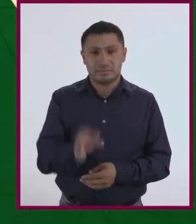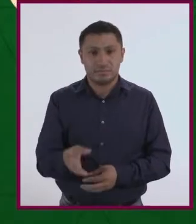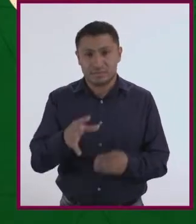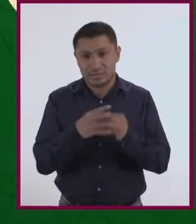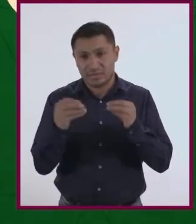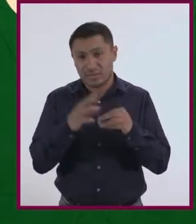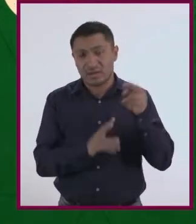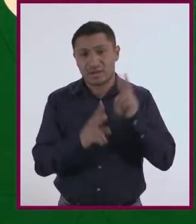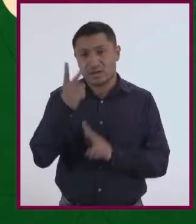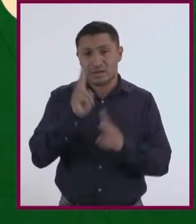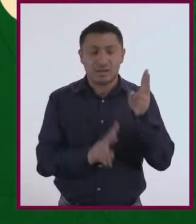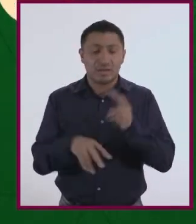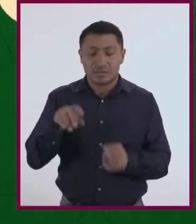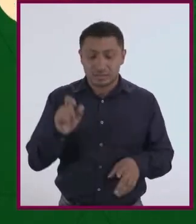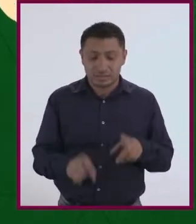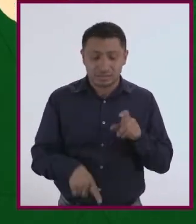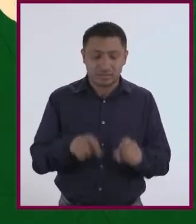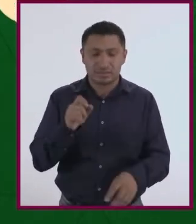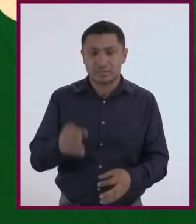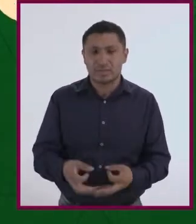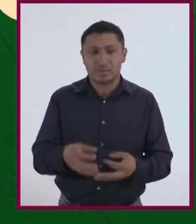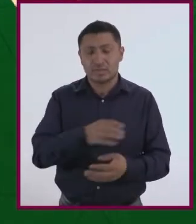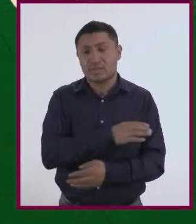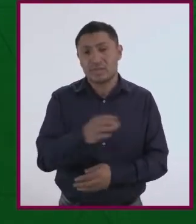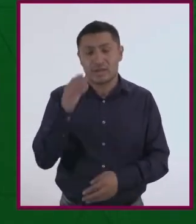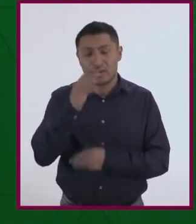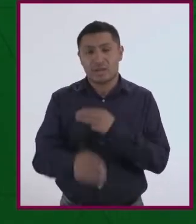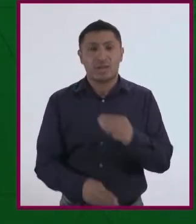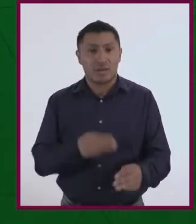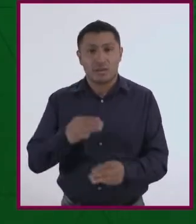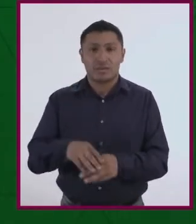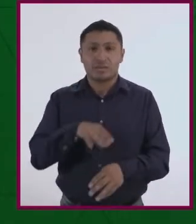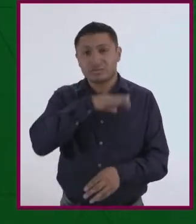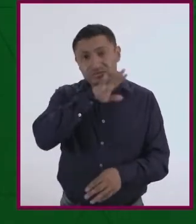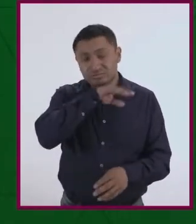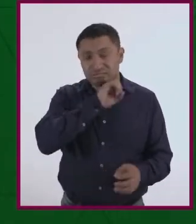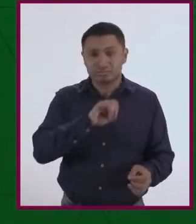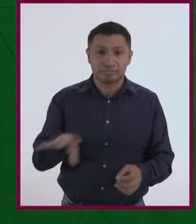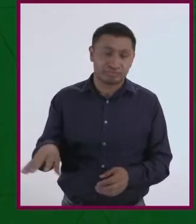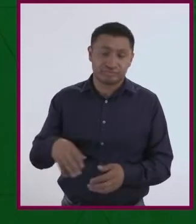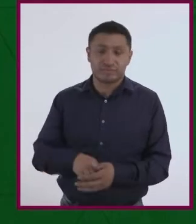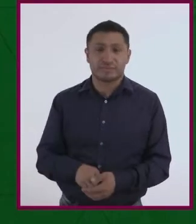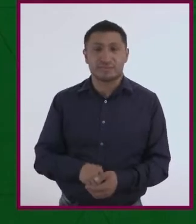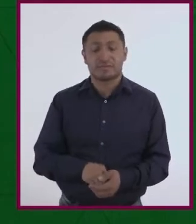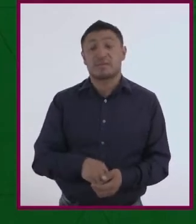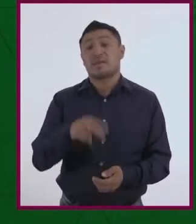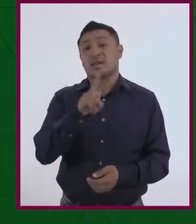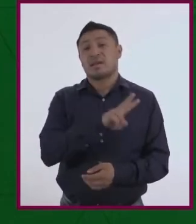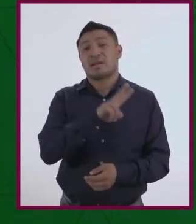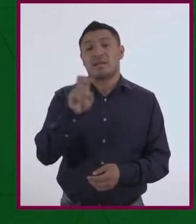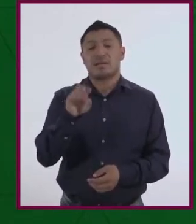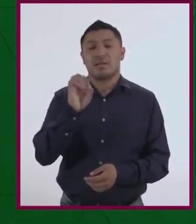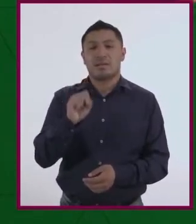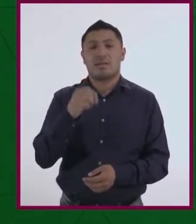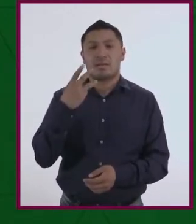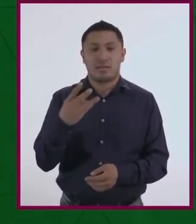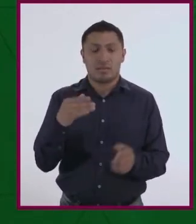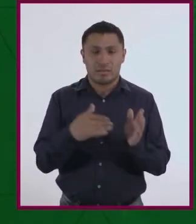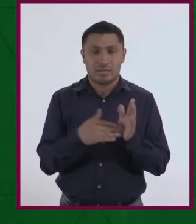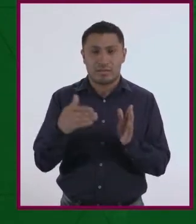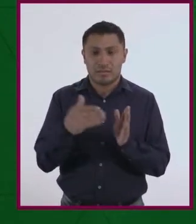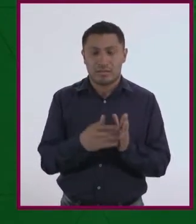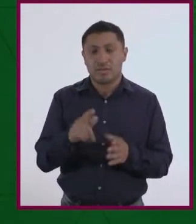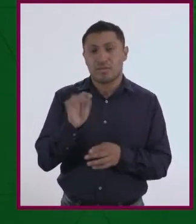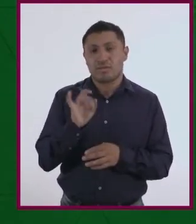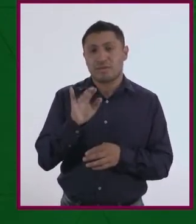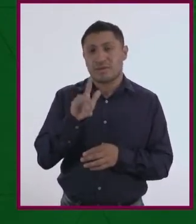las frutas y vegetales que se cosechan en todo el mundo se desperdician. Y de las 263 millones